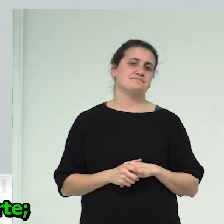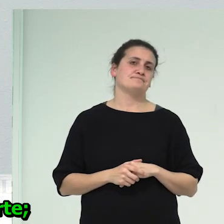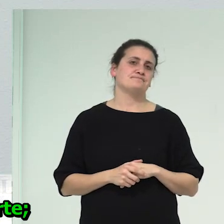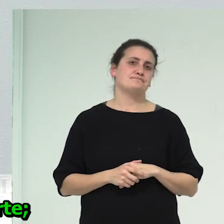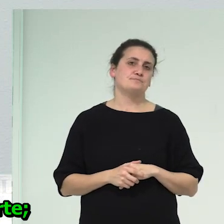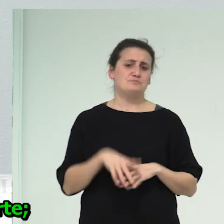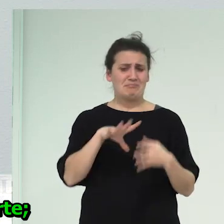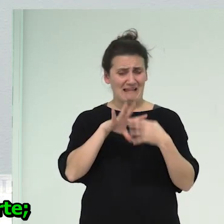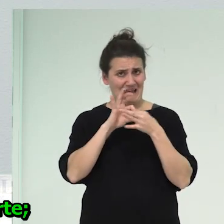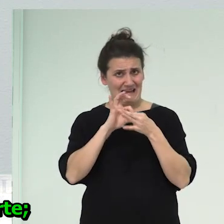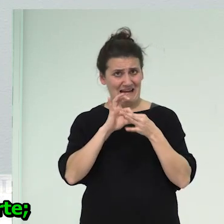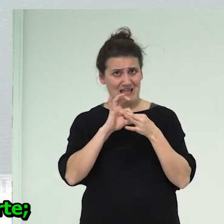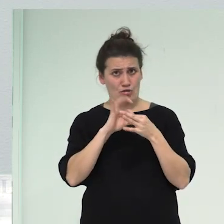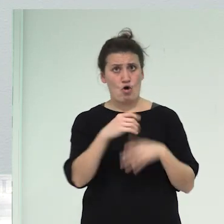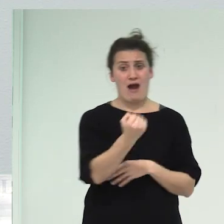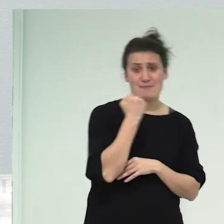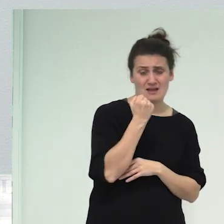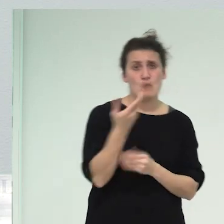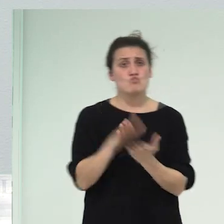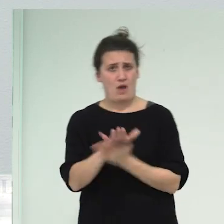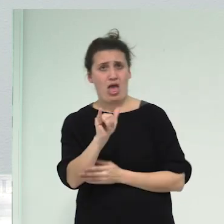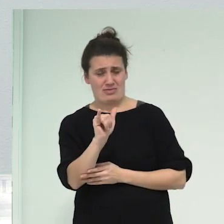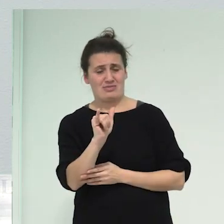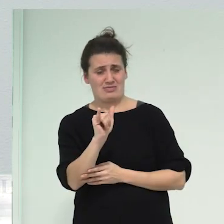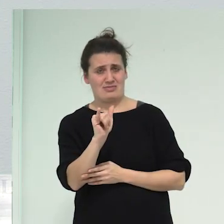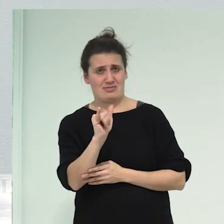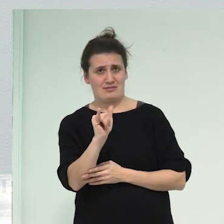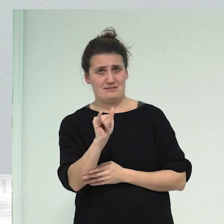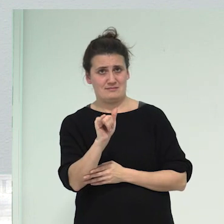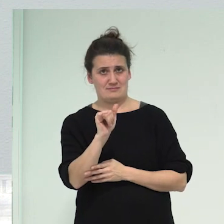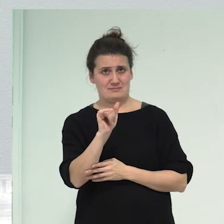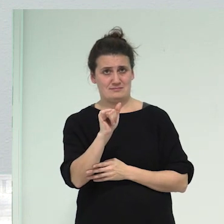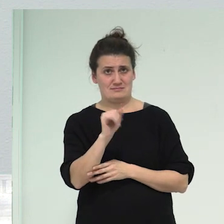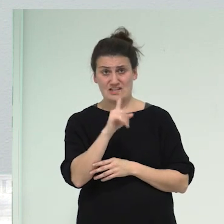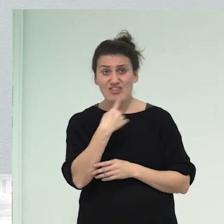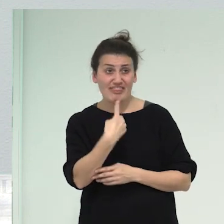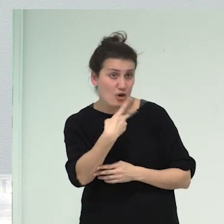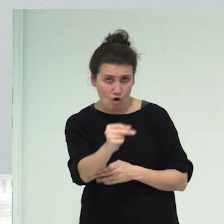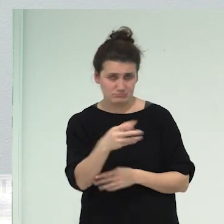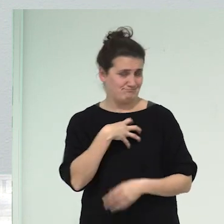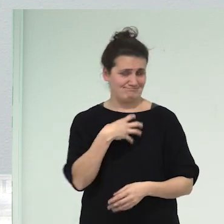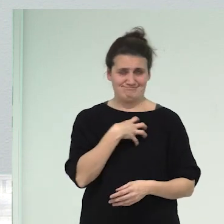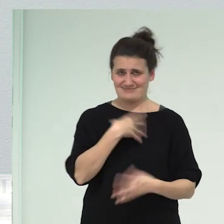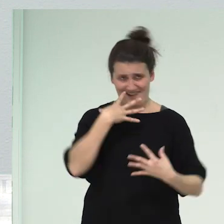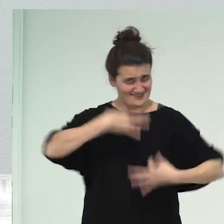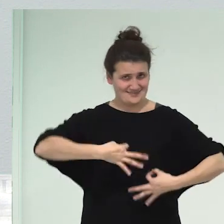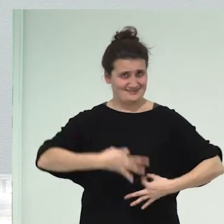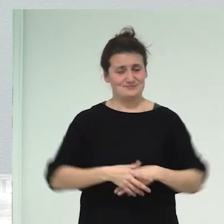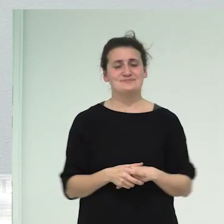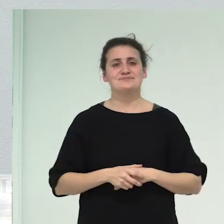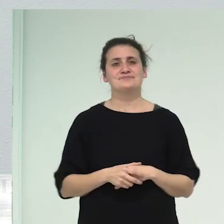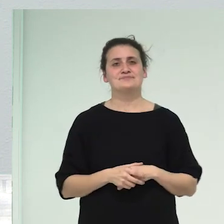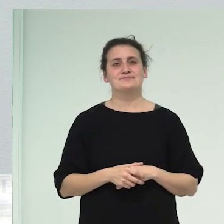Hay una relación entre capital y muerte. Eso no lo podemos ni lo vamos a negar nunca.